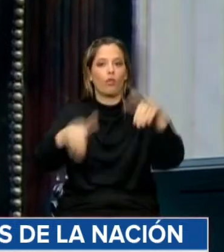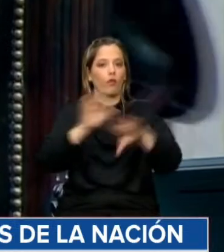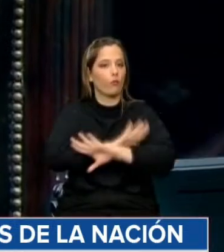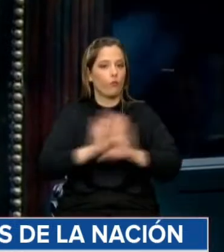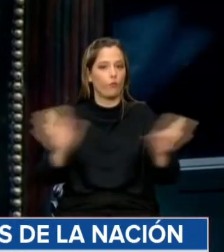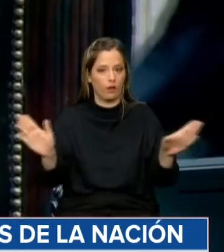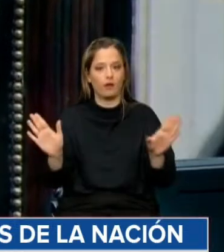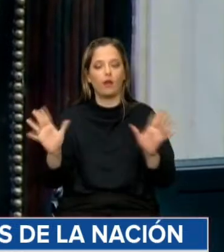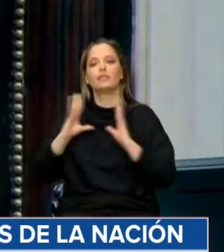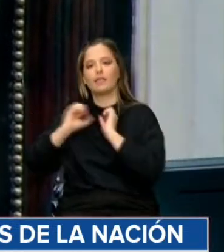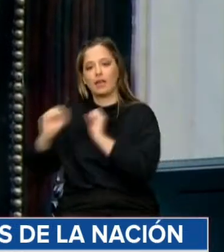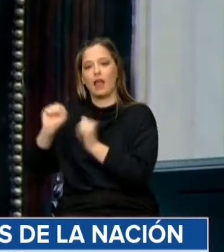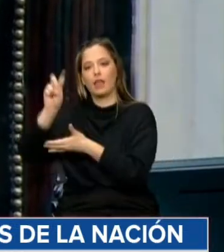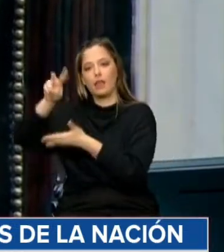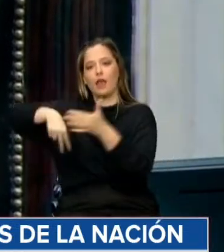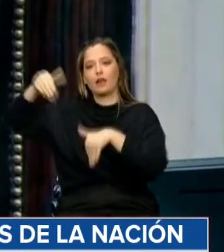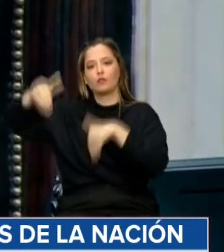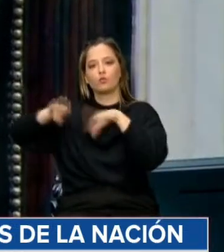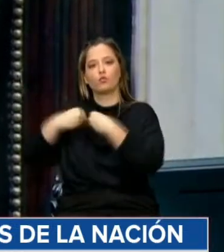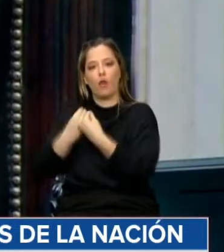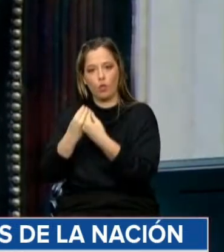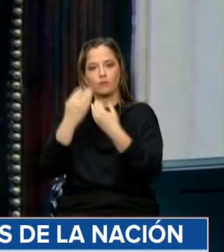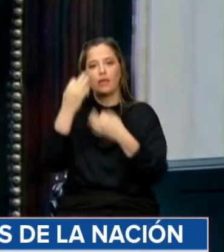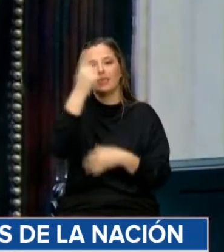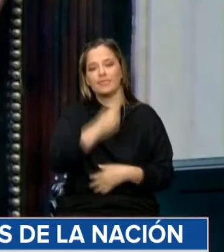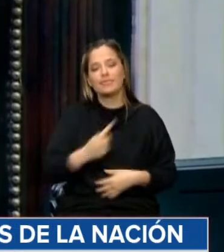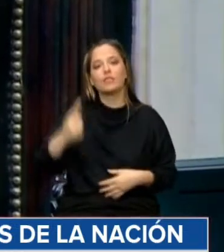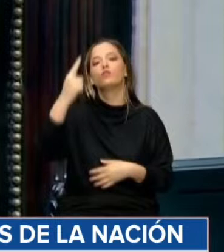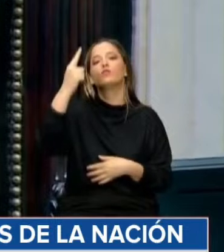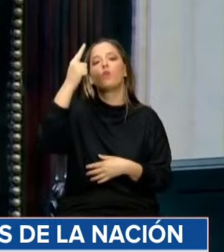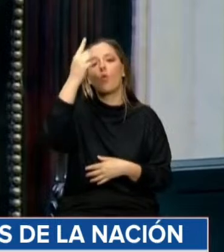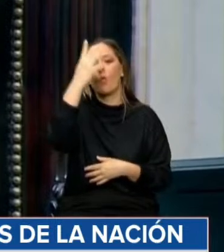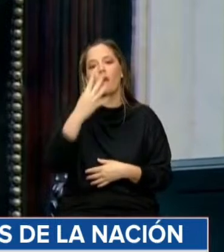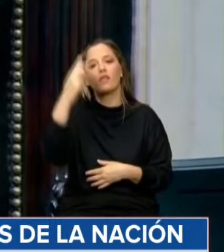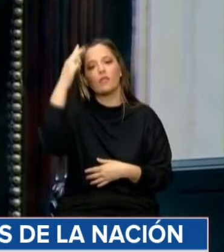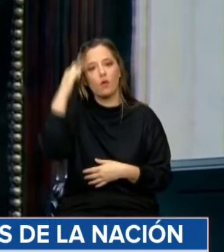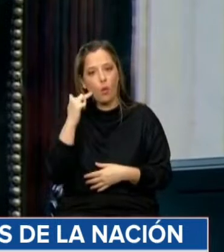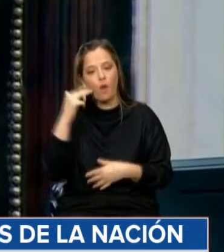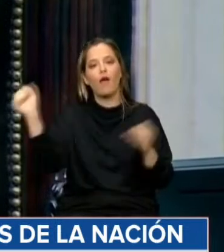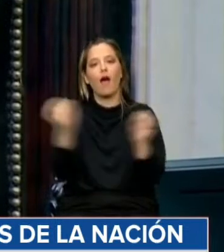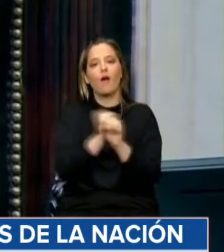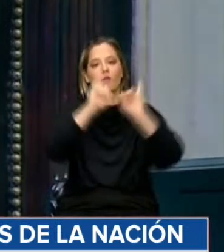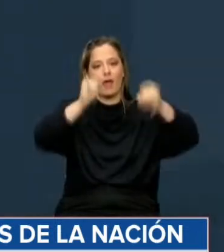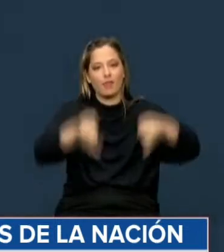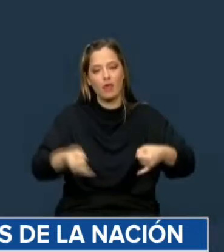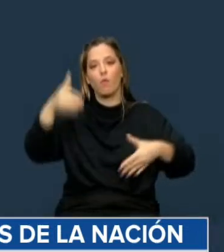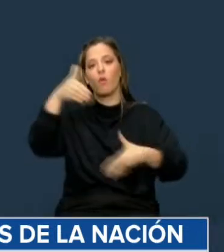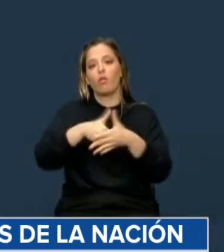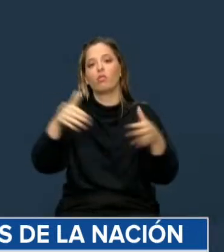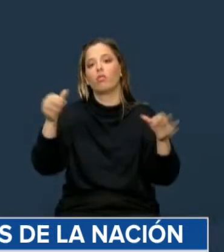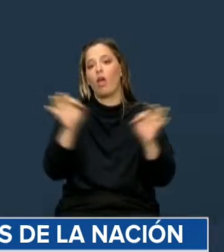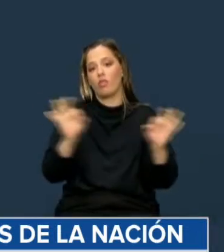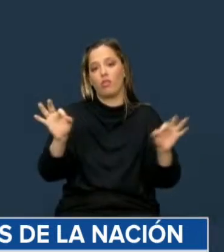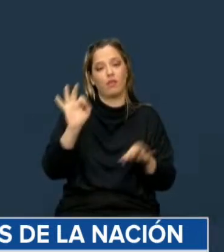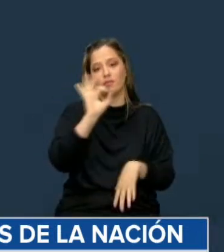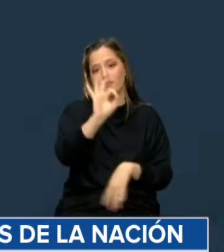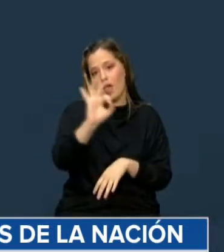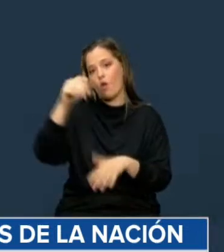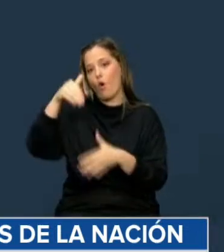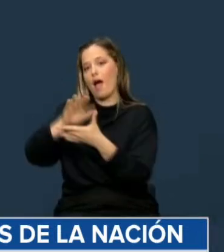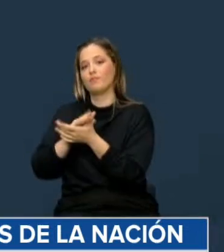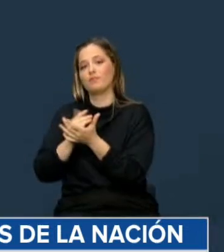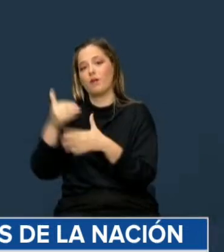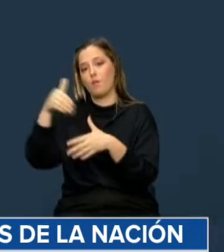dará lectura del resultado de la votación. 149 afirmativos, 0 negativos, 1 abstención.